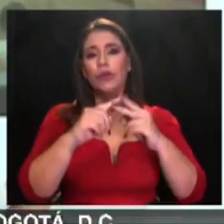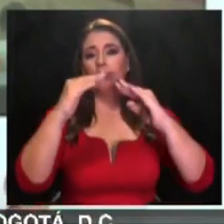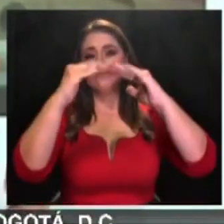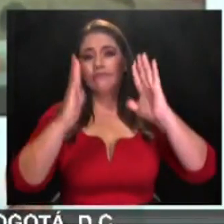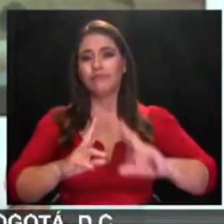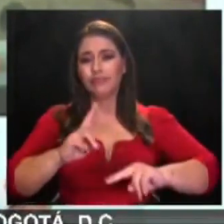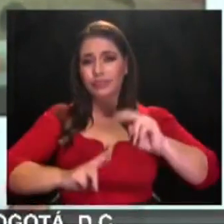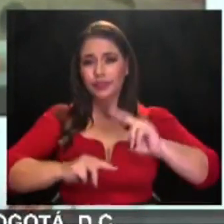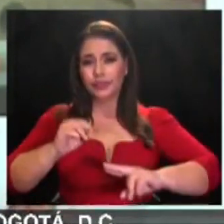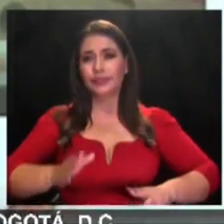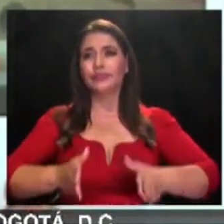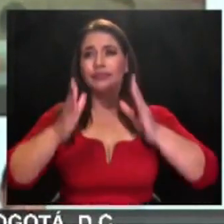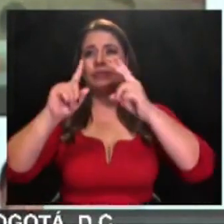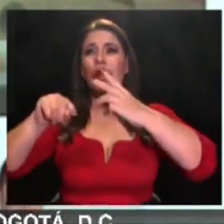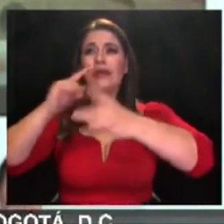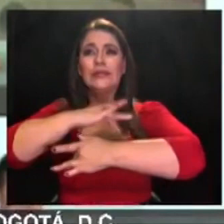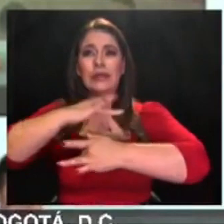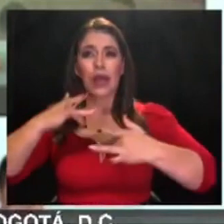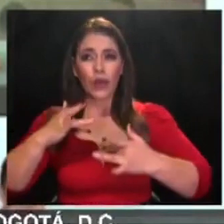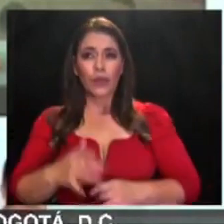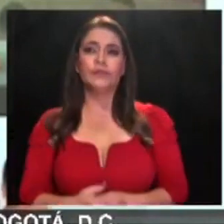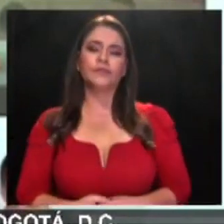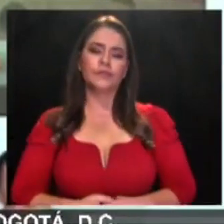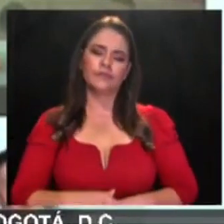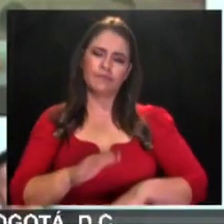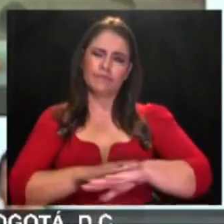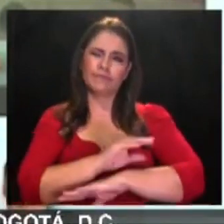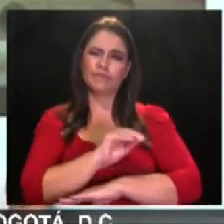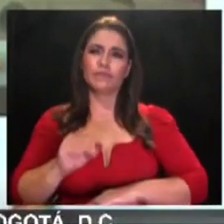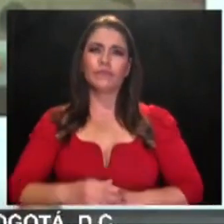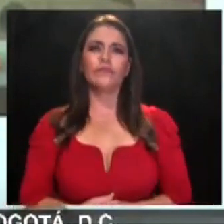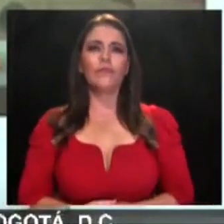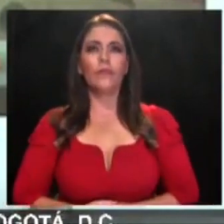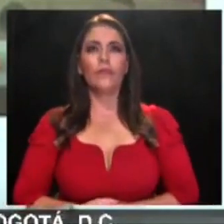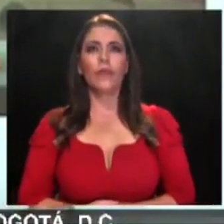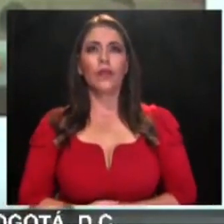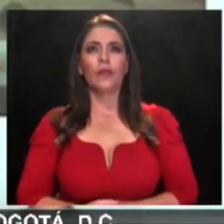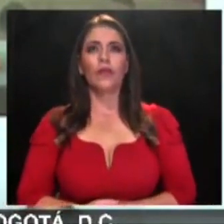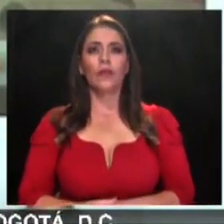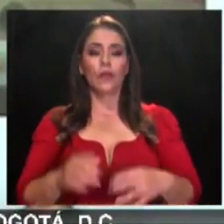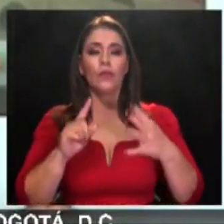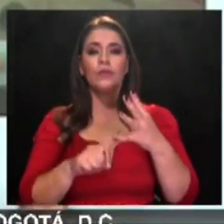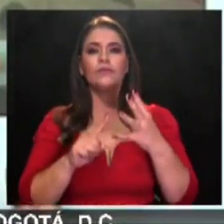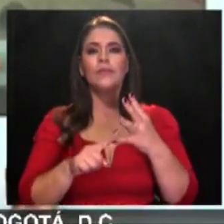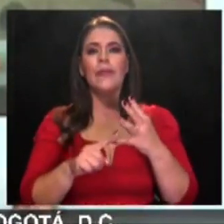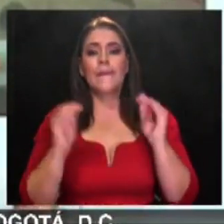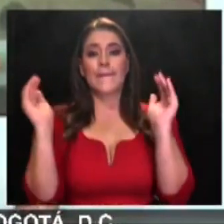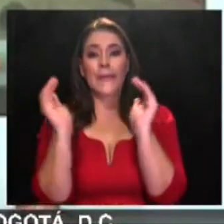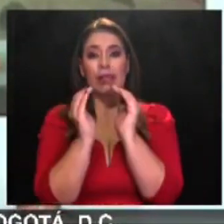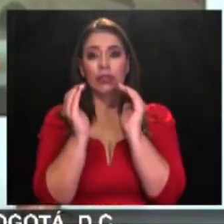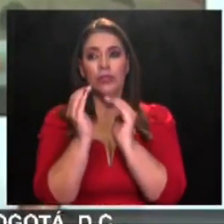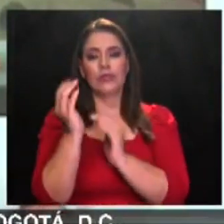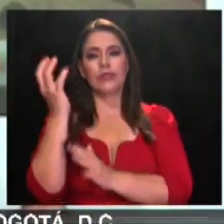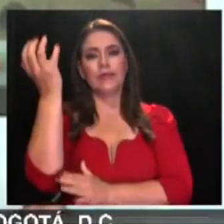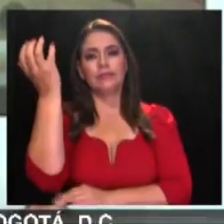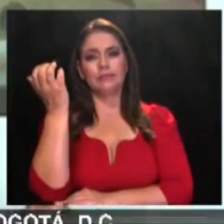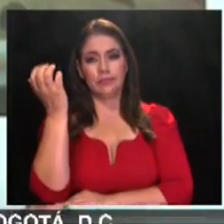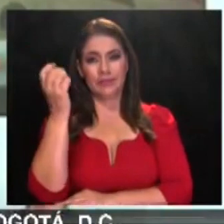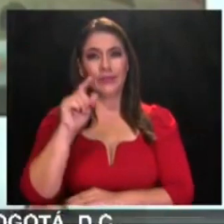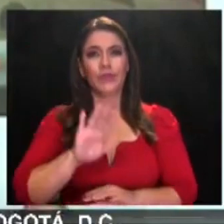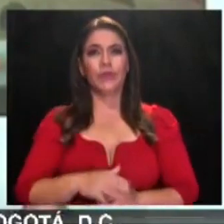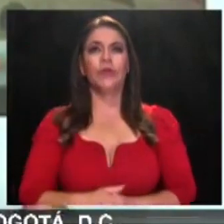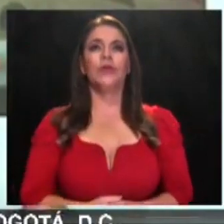y demás, y en este momento se permitió un retiro parcial de las cesantías, pero el retiro tenía la